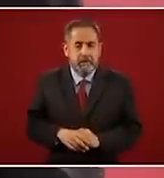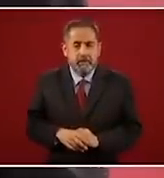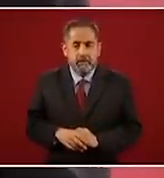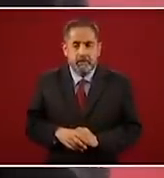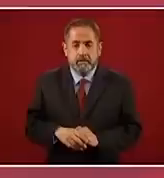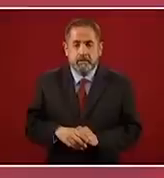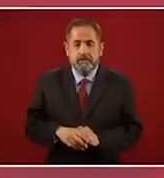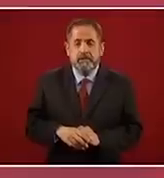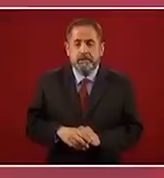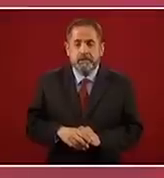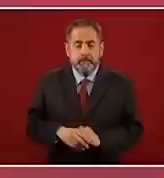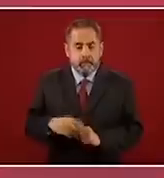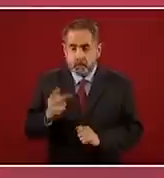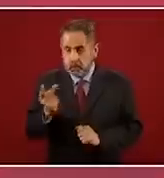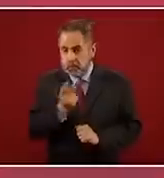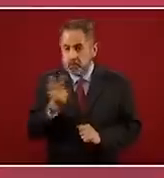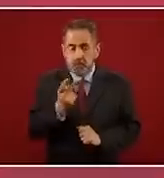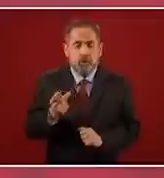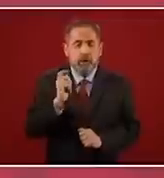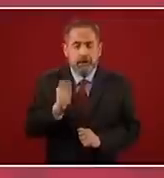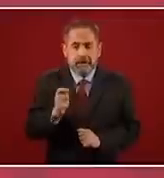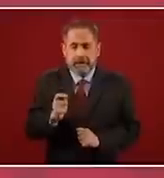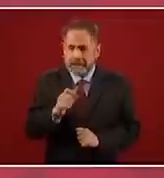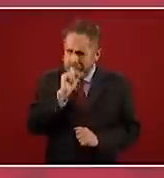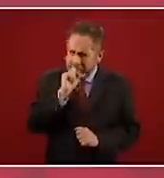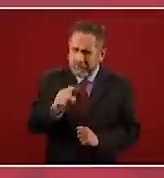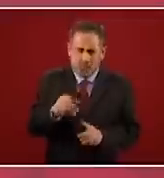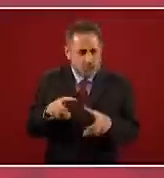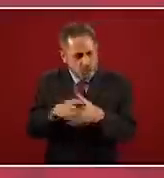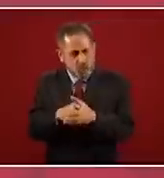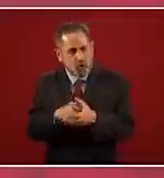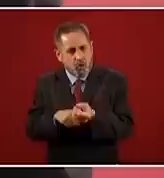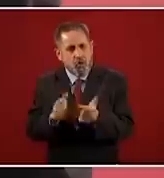Y eran del mismo partido